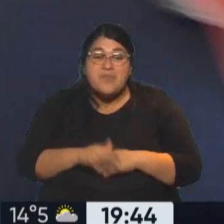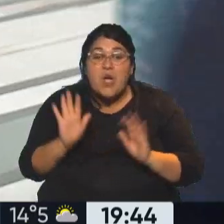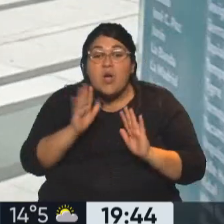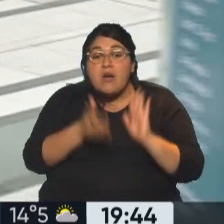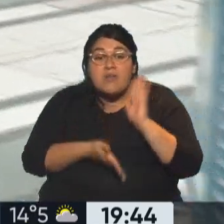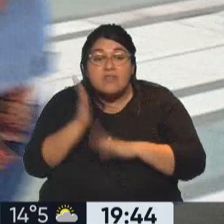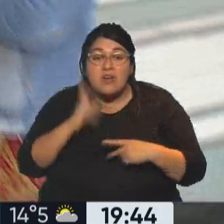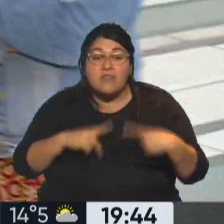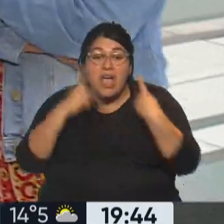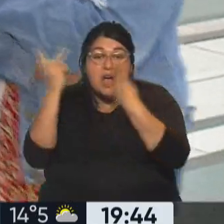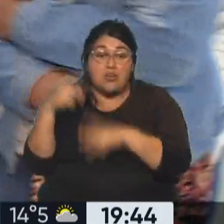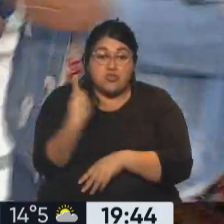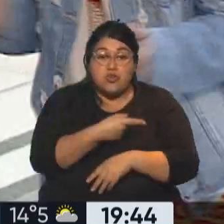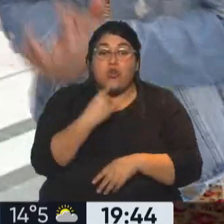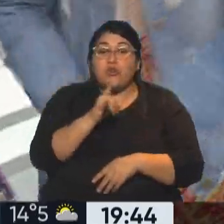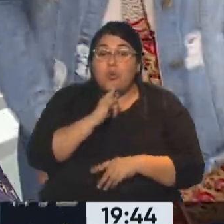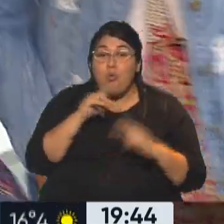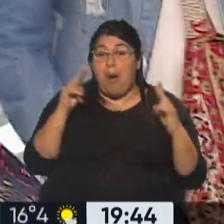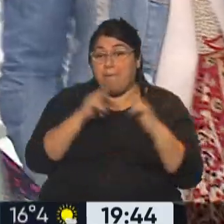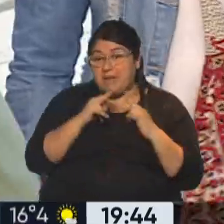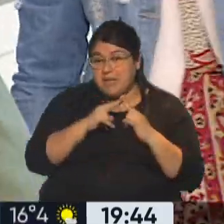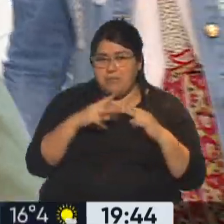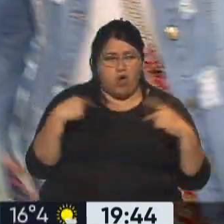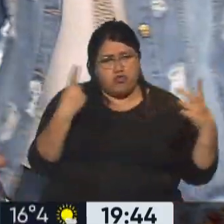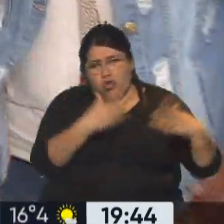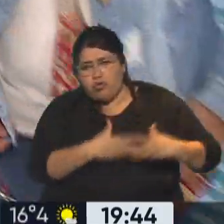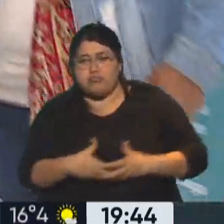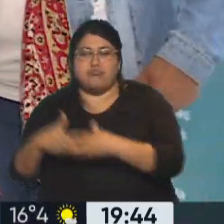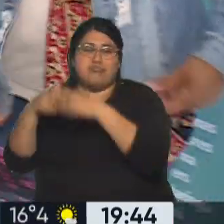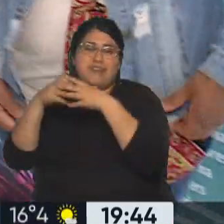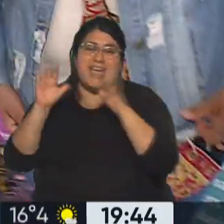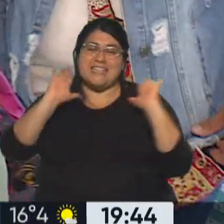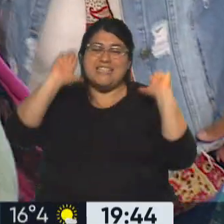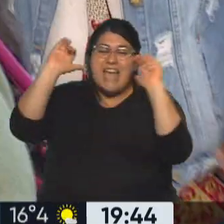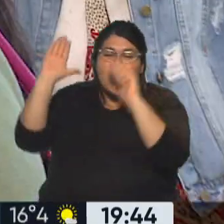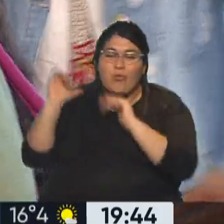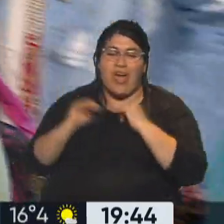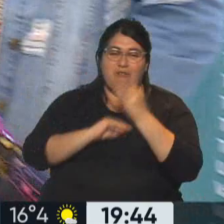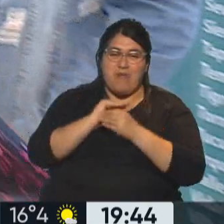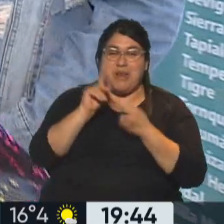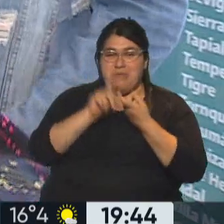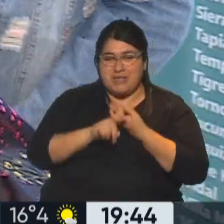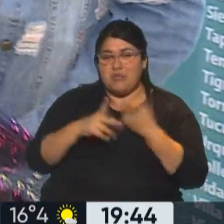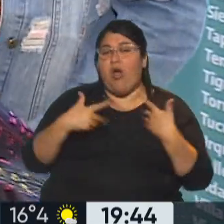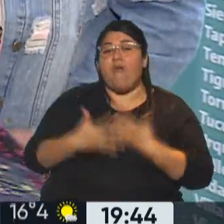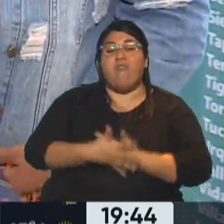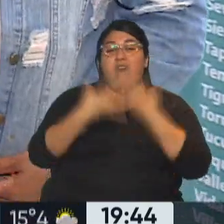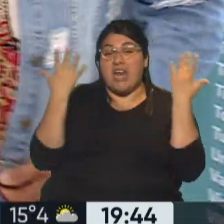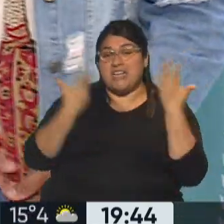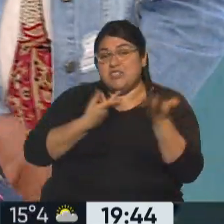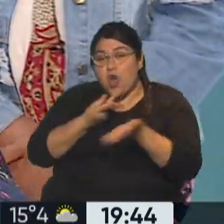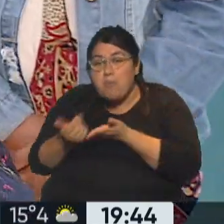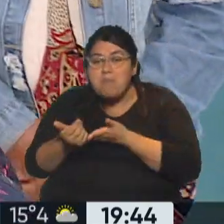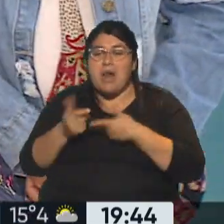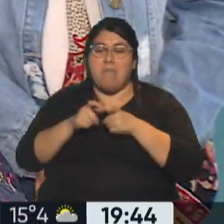dónde va usted? Vamos a Tucumán con mis primos, toda la familia, saludar a mis primos, mi marido, y feliz de poder venir a sacar